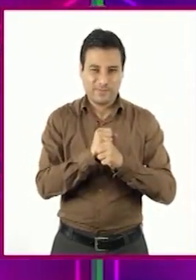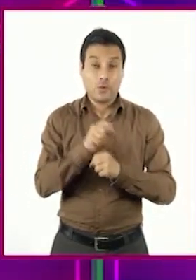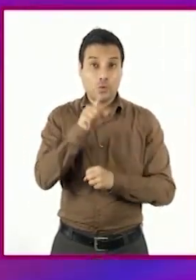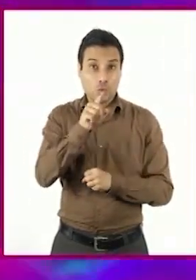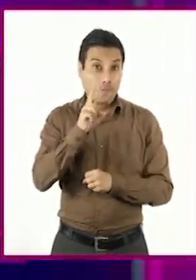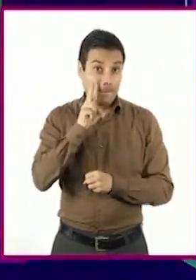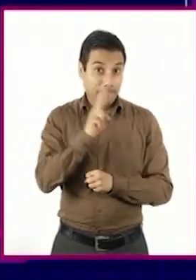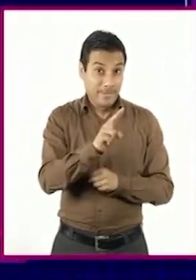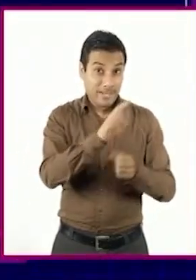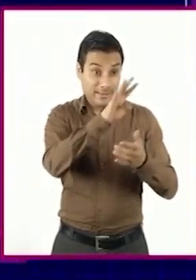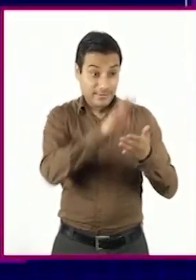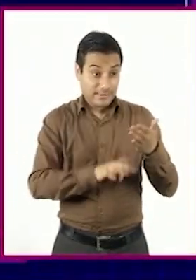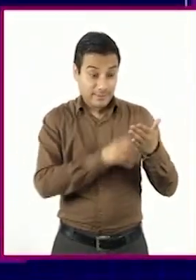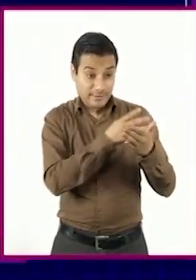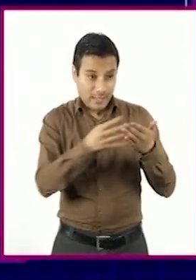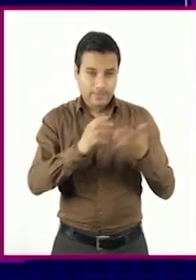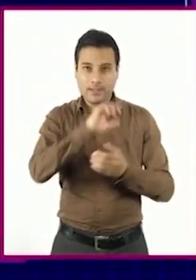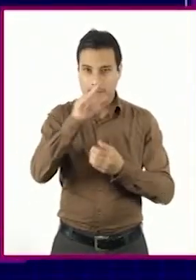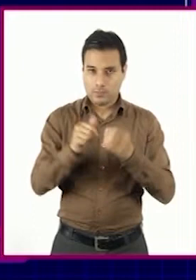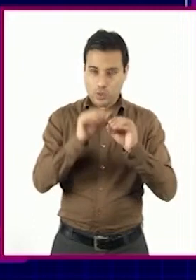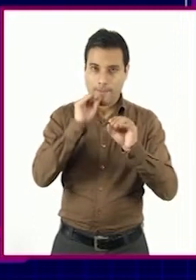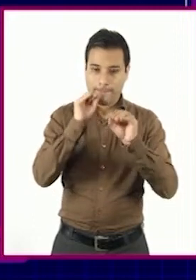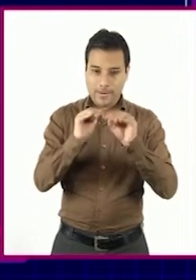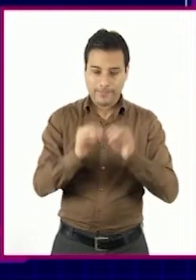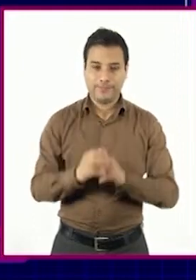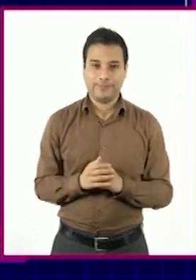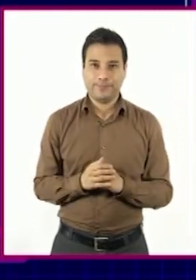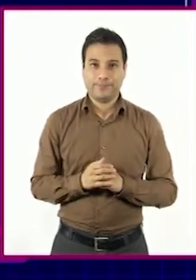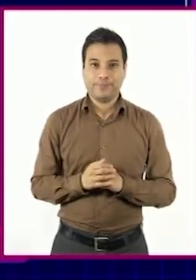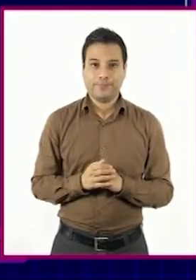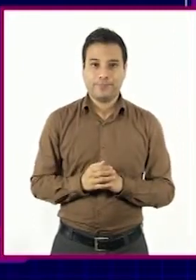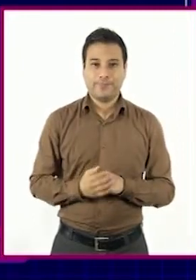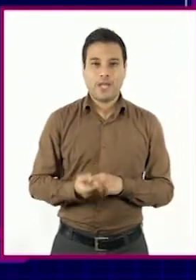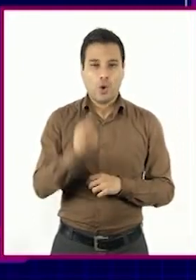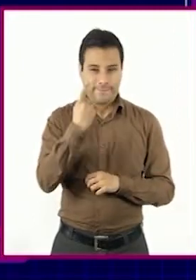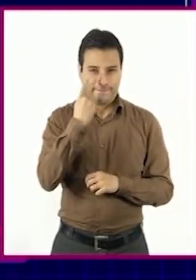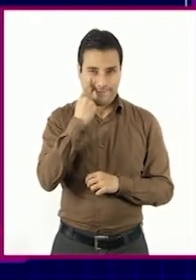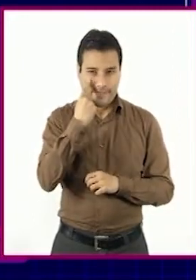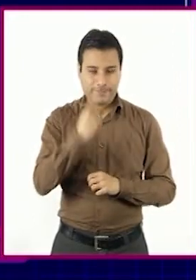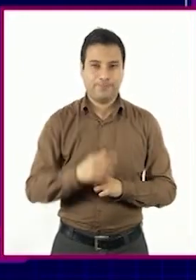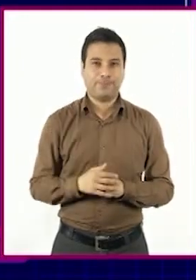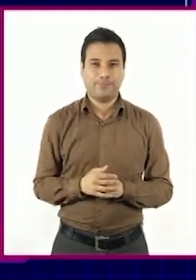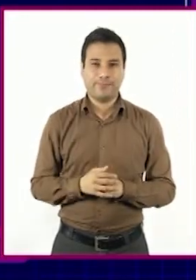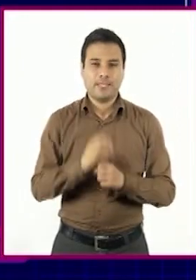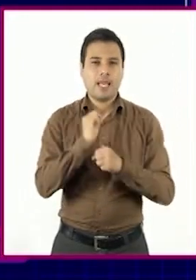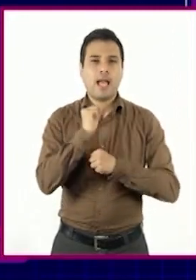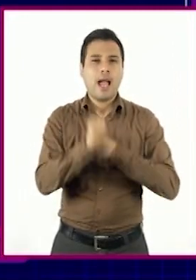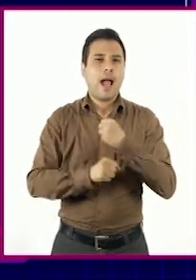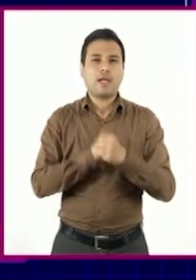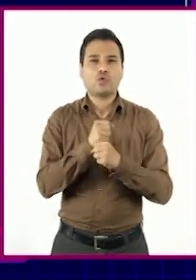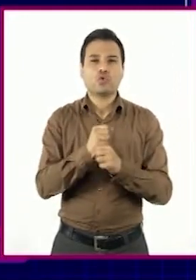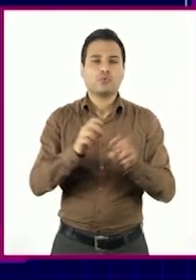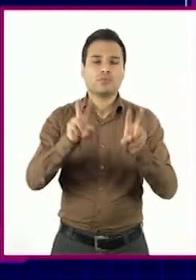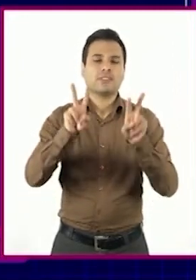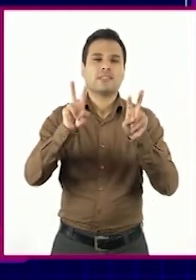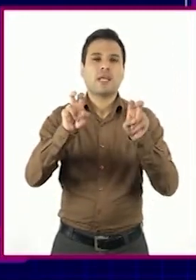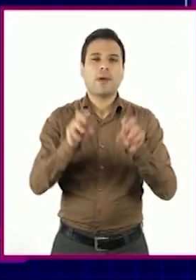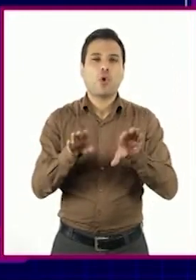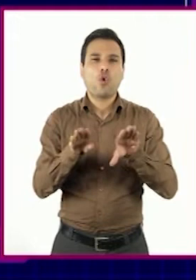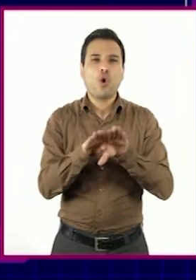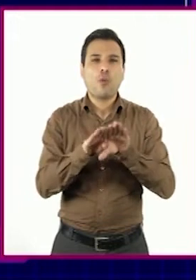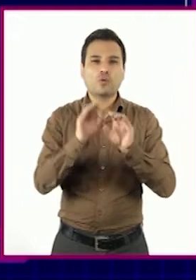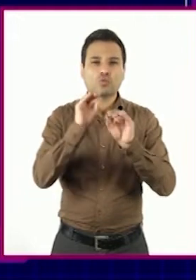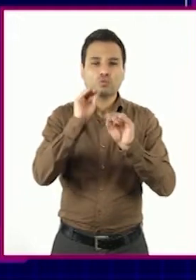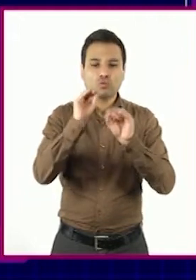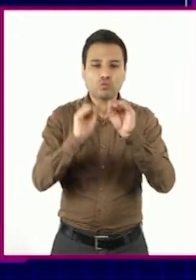frecuencia. Ahora, para la gráfica circular de la distribución de las edades, para calcular el porcentaje que